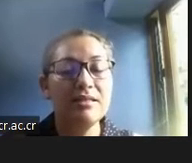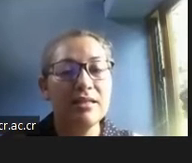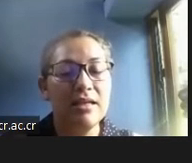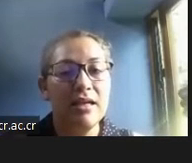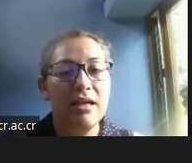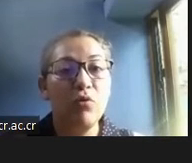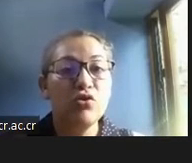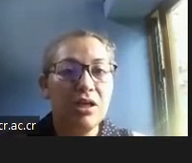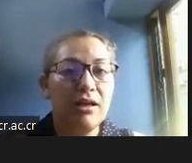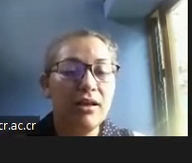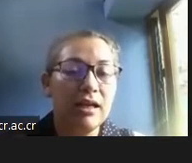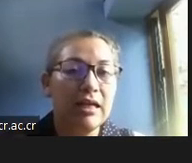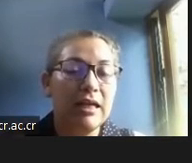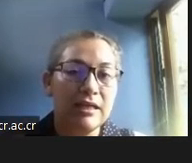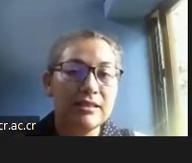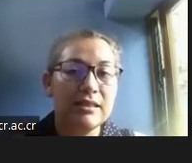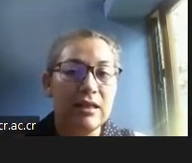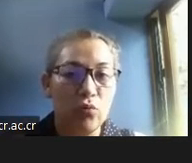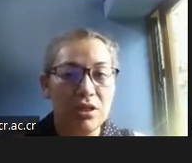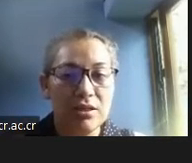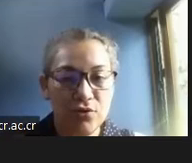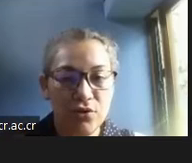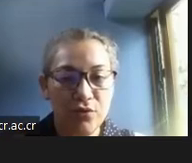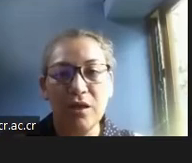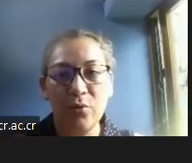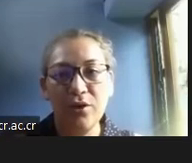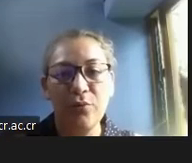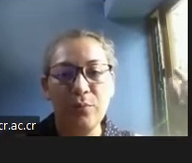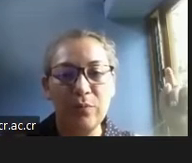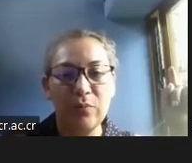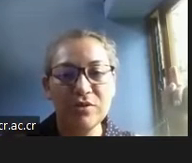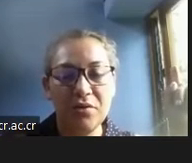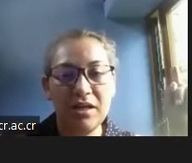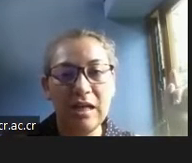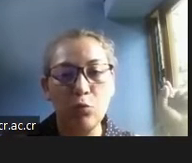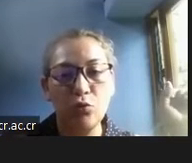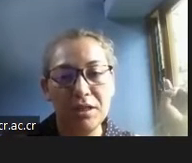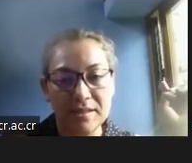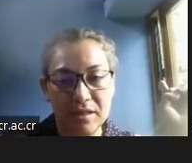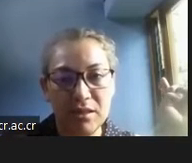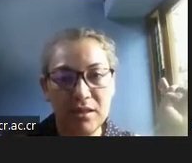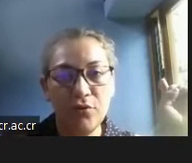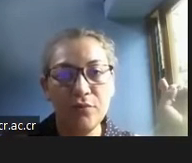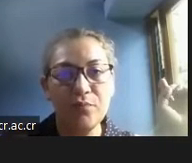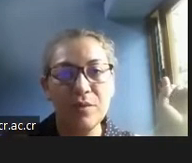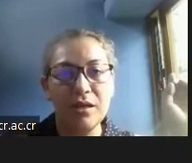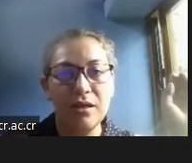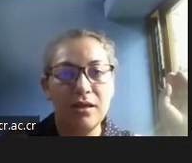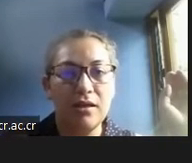Que es mostrar qué es la comunicación, ¿de acuerdo? Vamos a ver un tercer